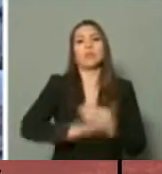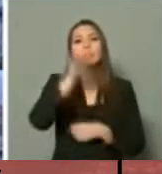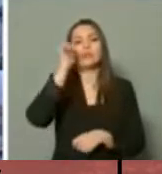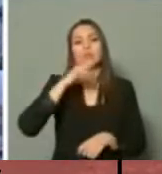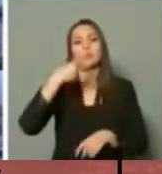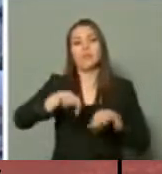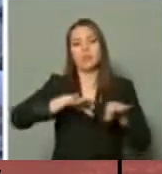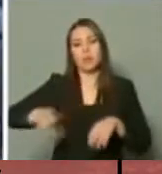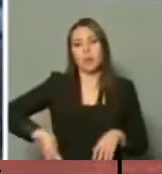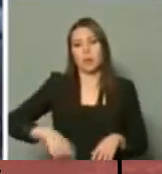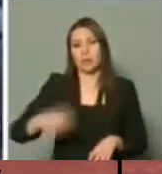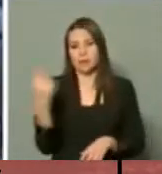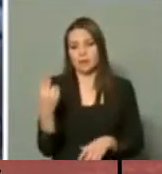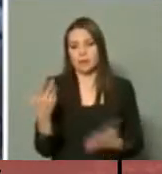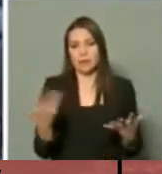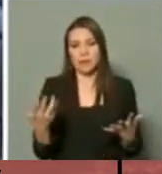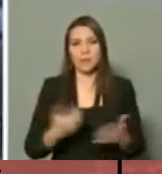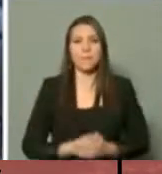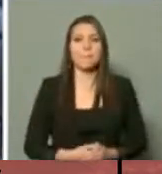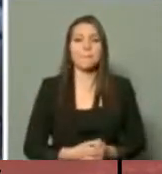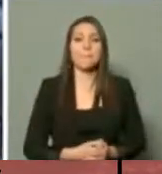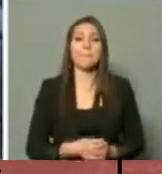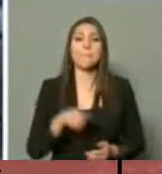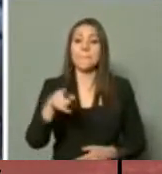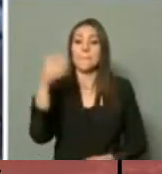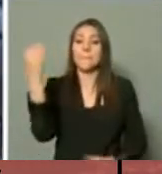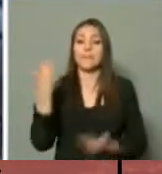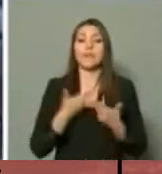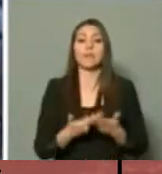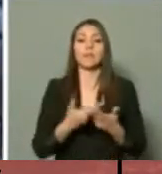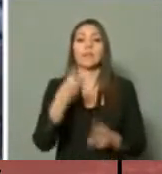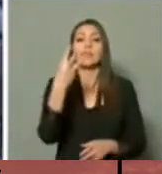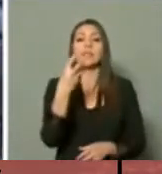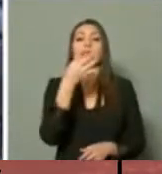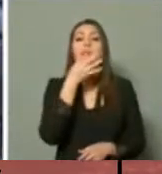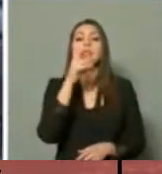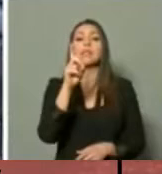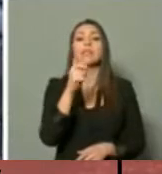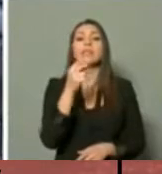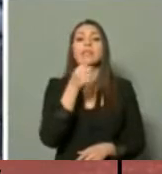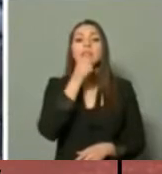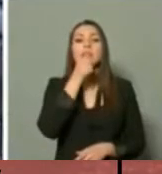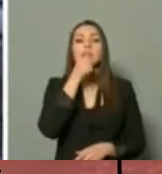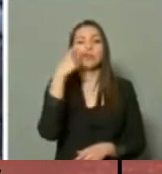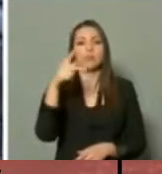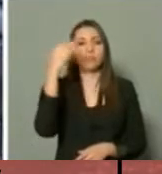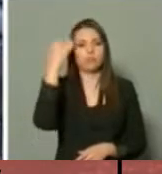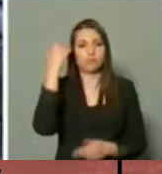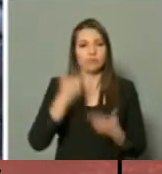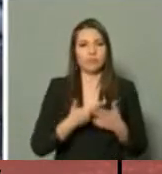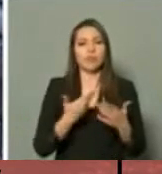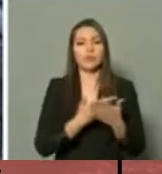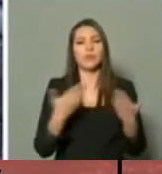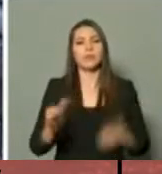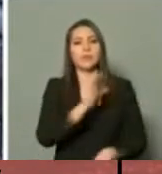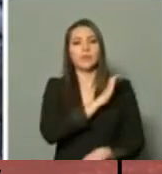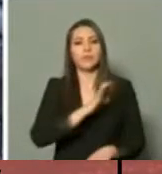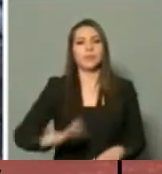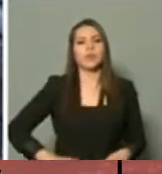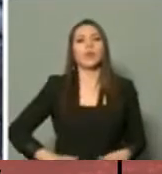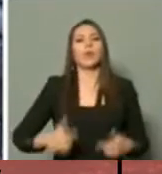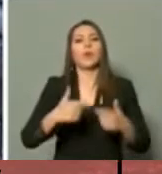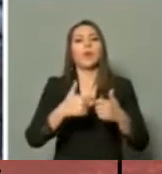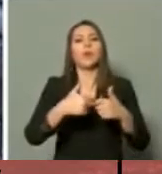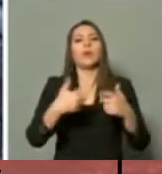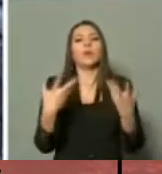hacer. Candidato, restan 3 minutos con 30 segundos en su bolsa de tiempo. Candidato de la candidatura común, Juntos Haremos Historia, ¿desea